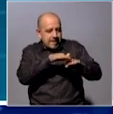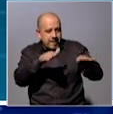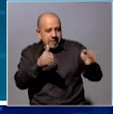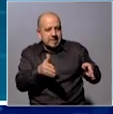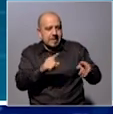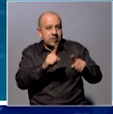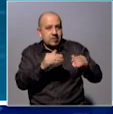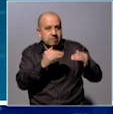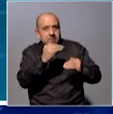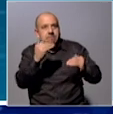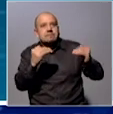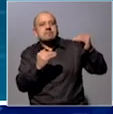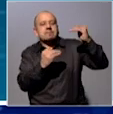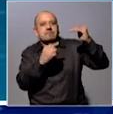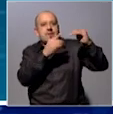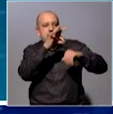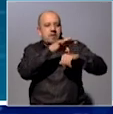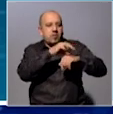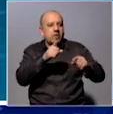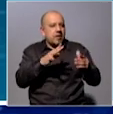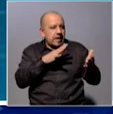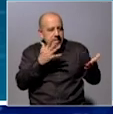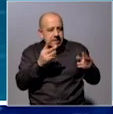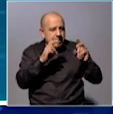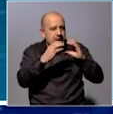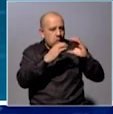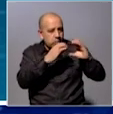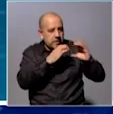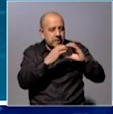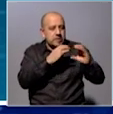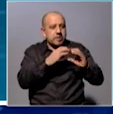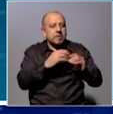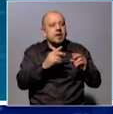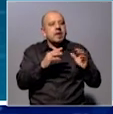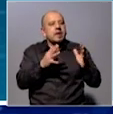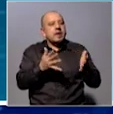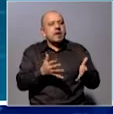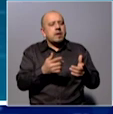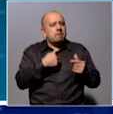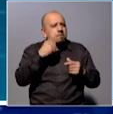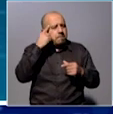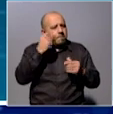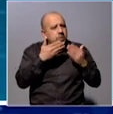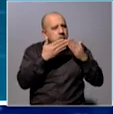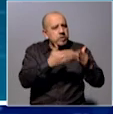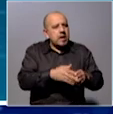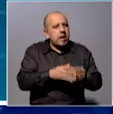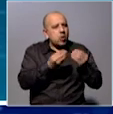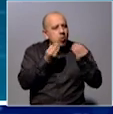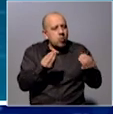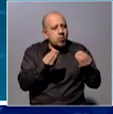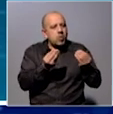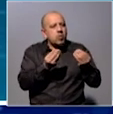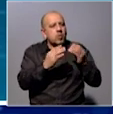sea una especie de pedestal, es fundamental lo que se genera a través de la comunicación. Y ya que llego a la comunicación, se me ocurre preguntarle cómo la